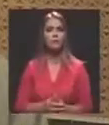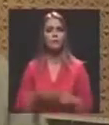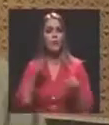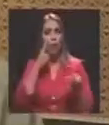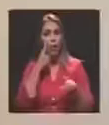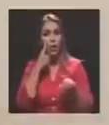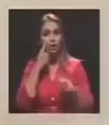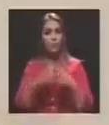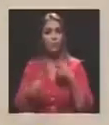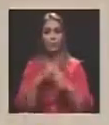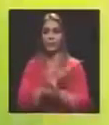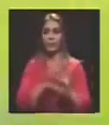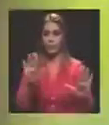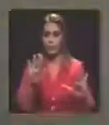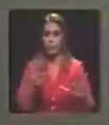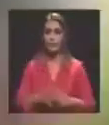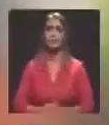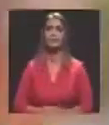cese bilateral.